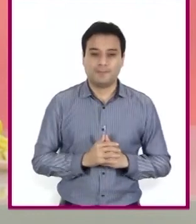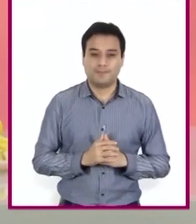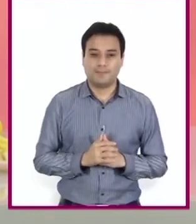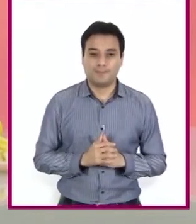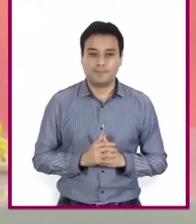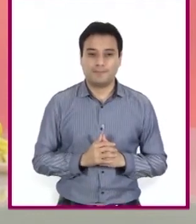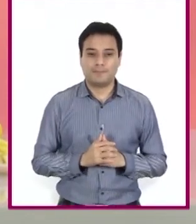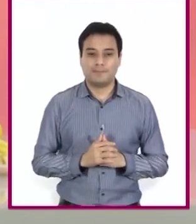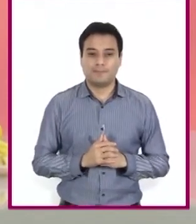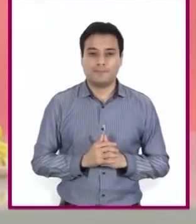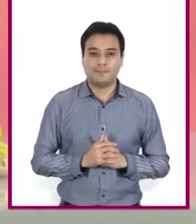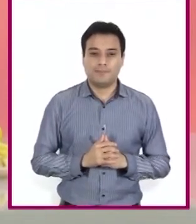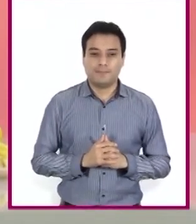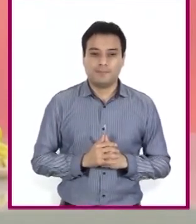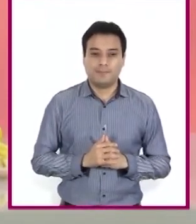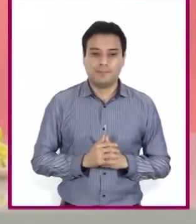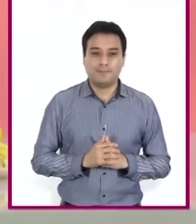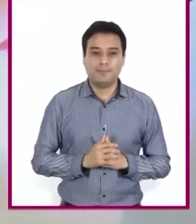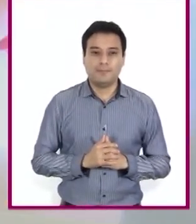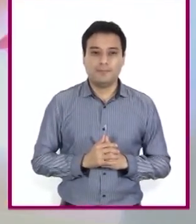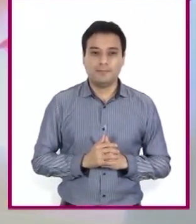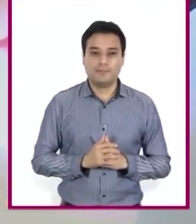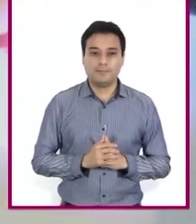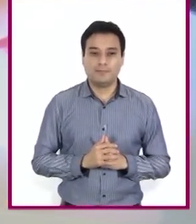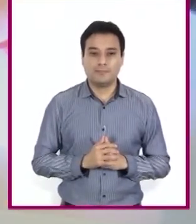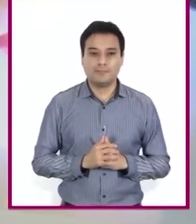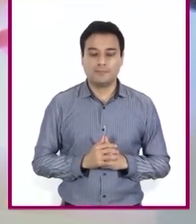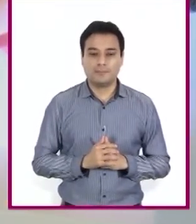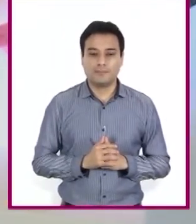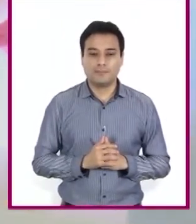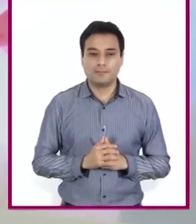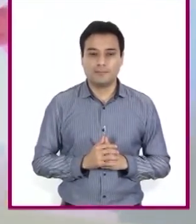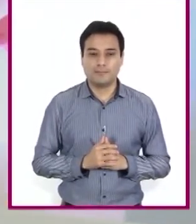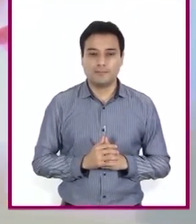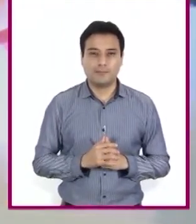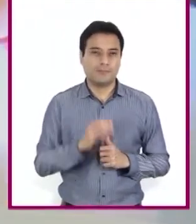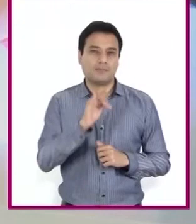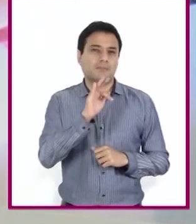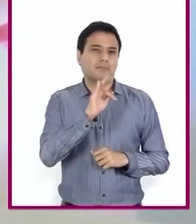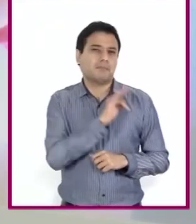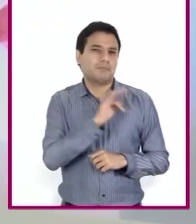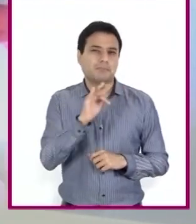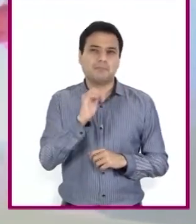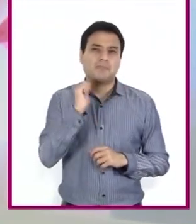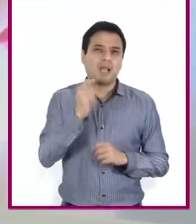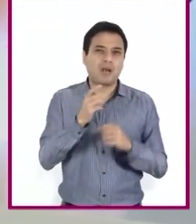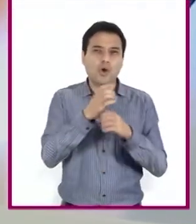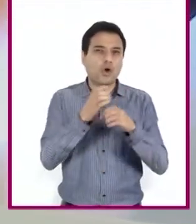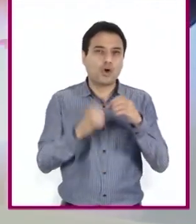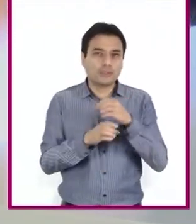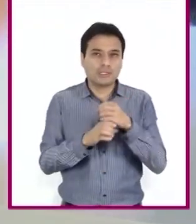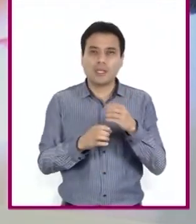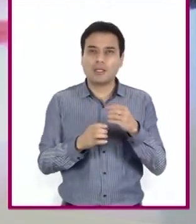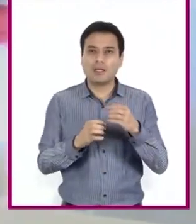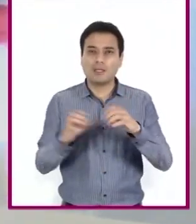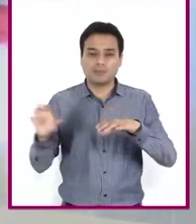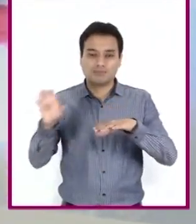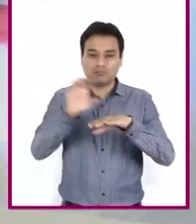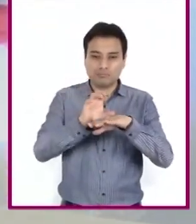Vamos a doblarlo. Pueden colocar en casa algún objeto para que no se